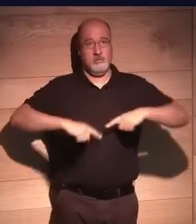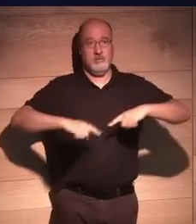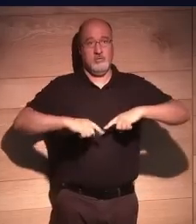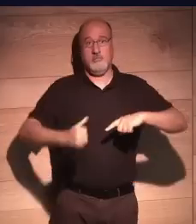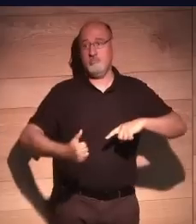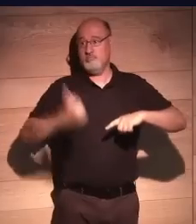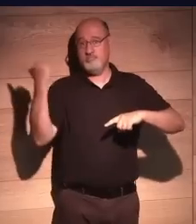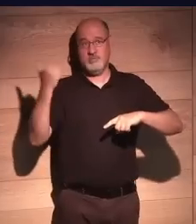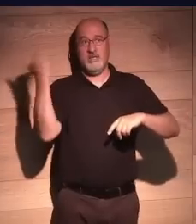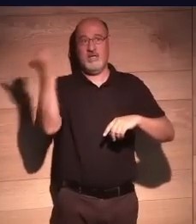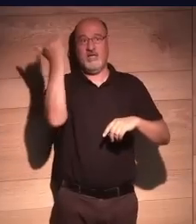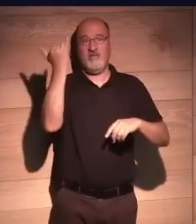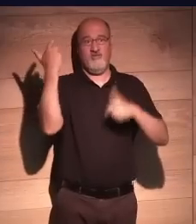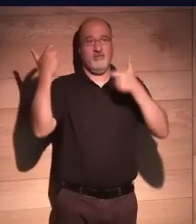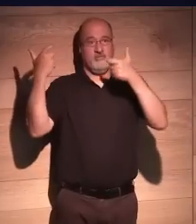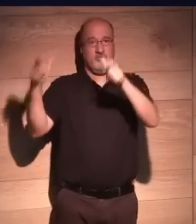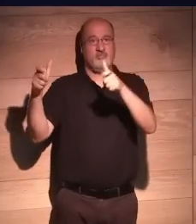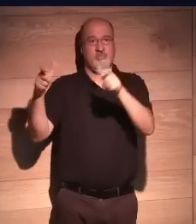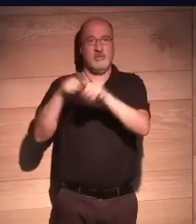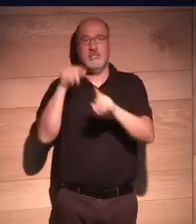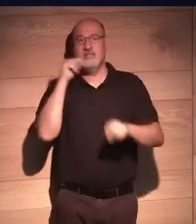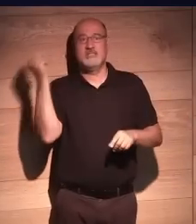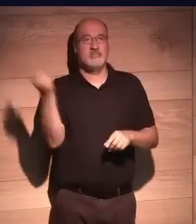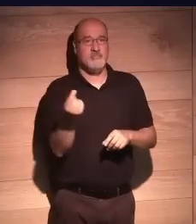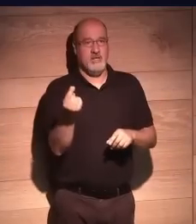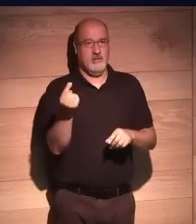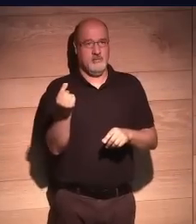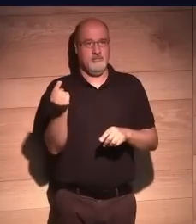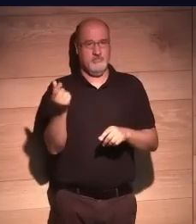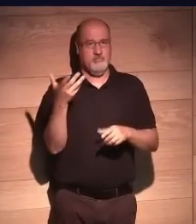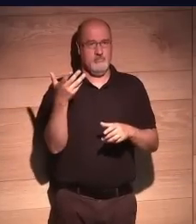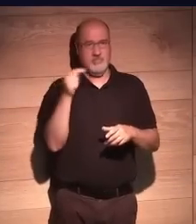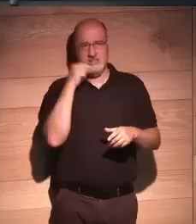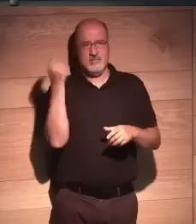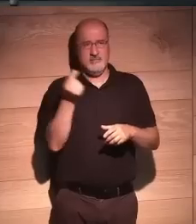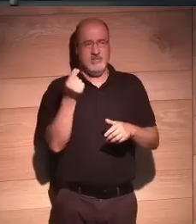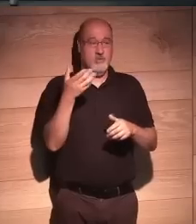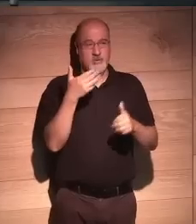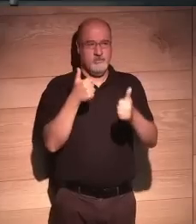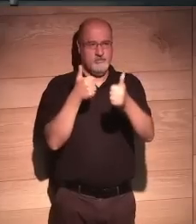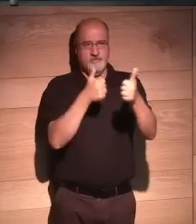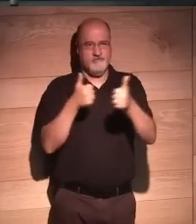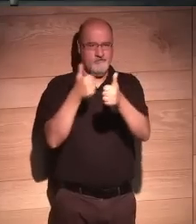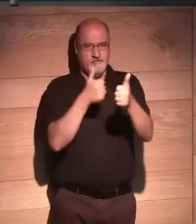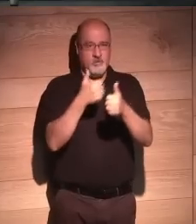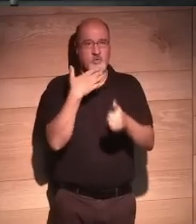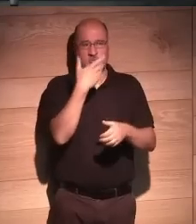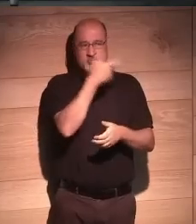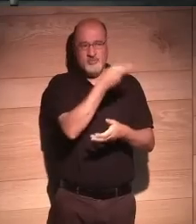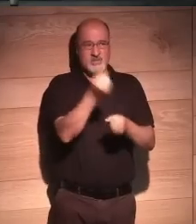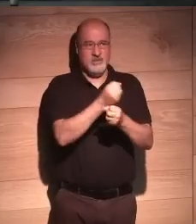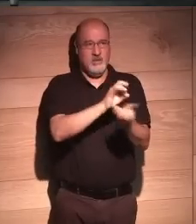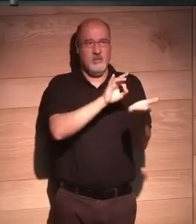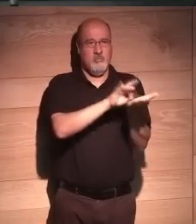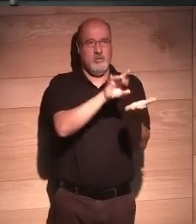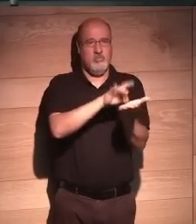estaban dirigiendo el jefe de informativos, porque tenía un espía, porque a mí me tenían un poco, a mí me han tenido un poquito de miedo siempre, me han echado de muchos sitios. No es que